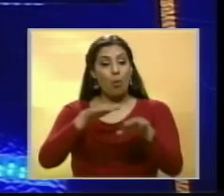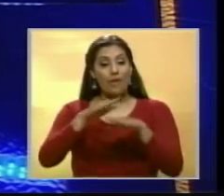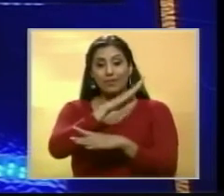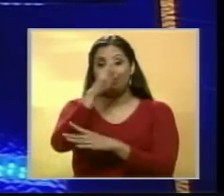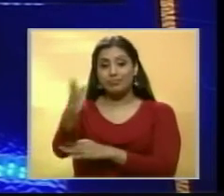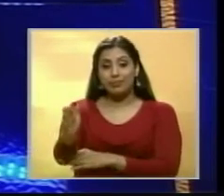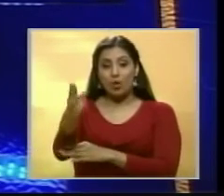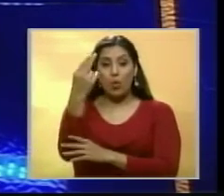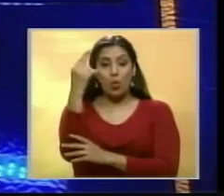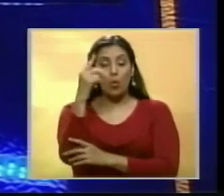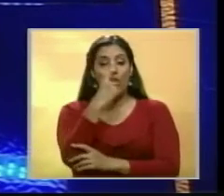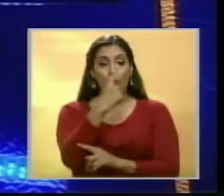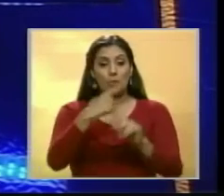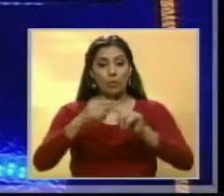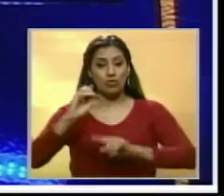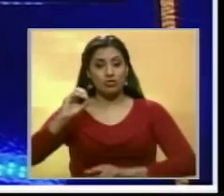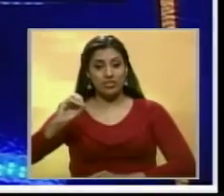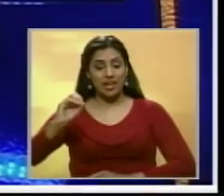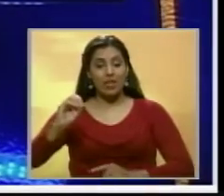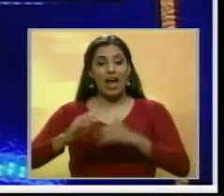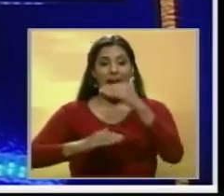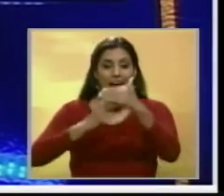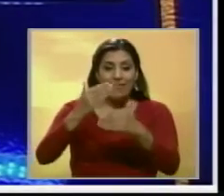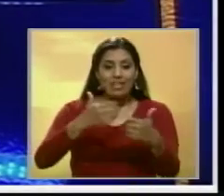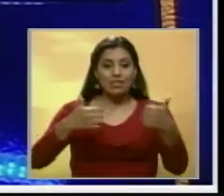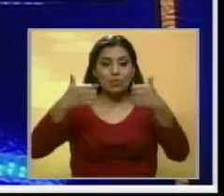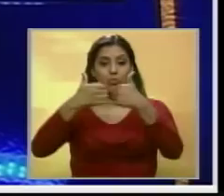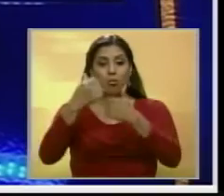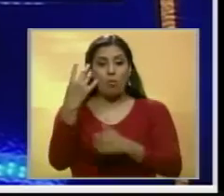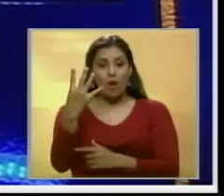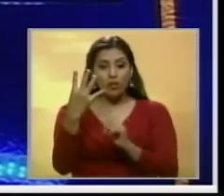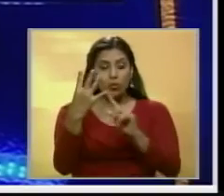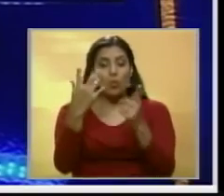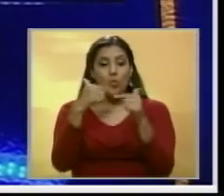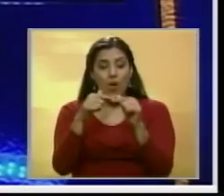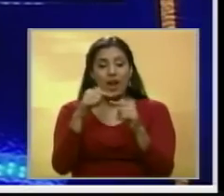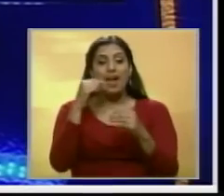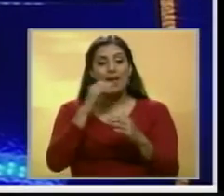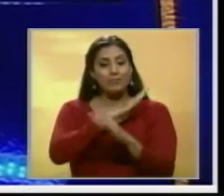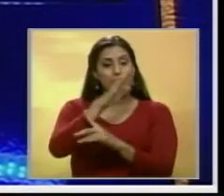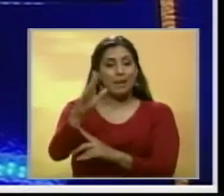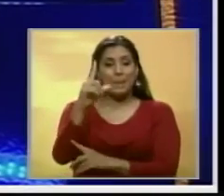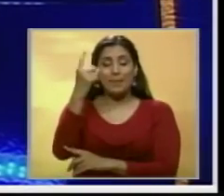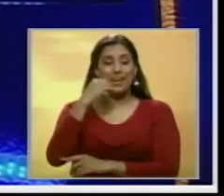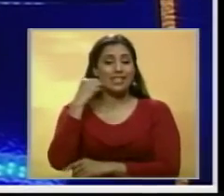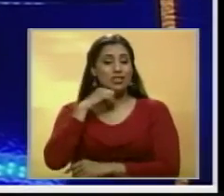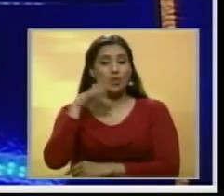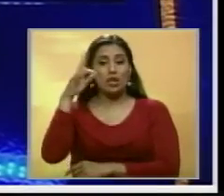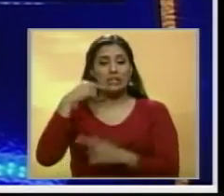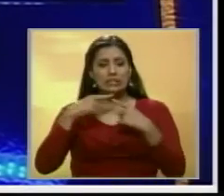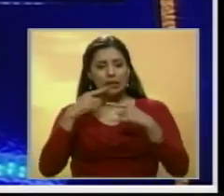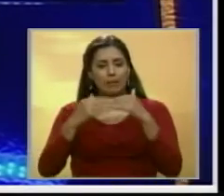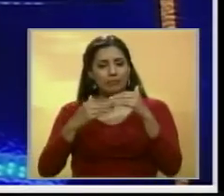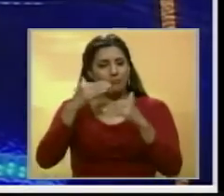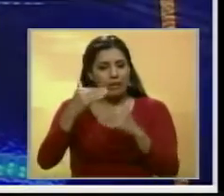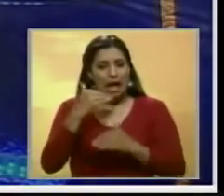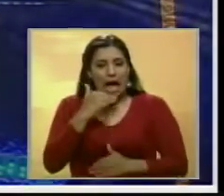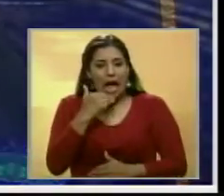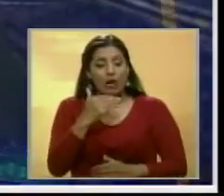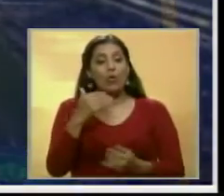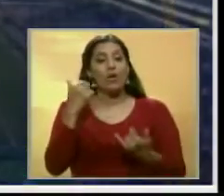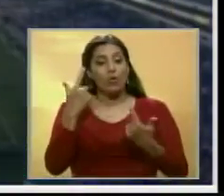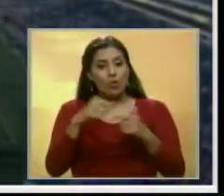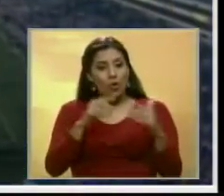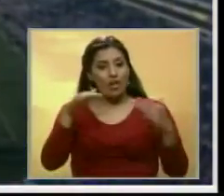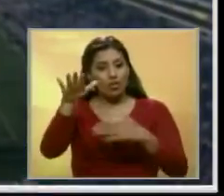Uruguay 1-0 para avanzar a los cuartos de final de la Copa América Centenario y vencer por primera vez en la historia del torneo a los charrúas. Vamos al